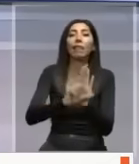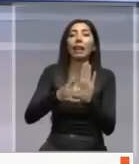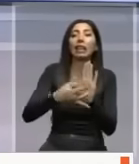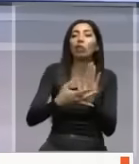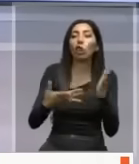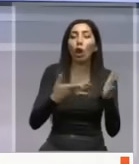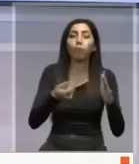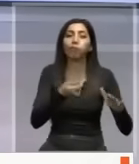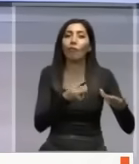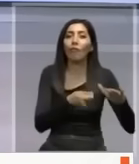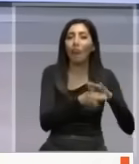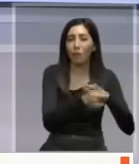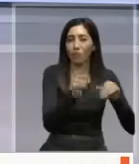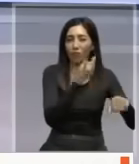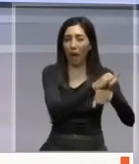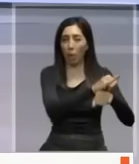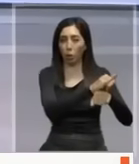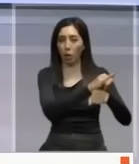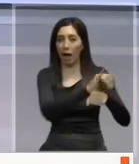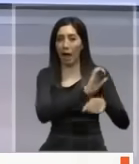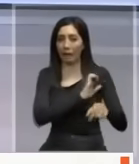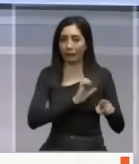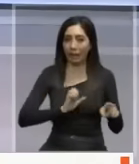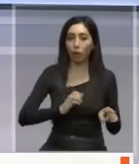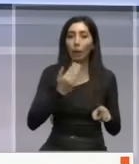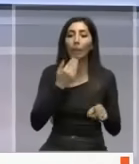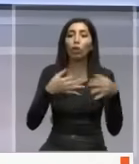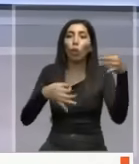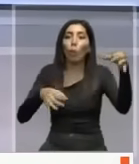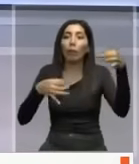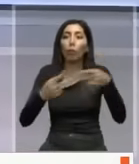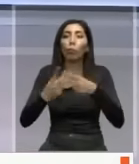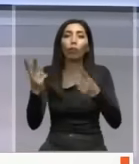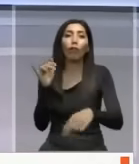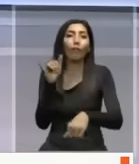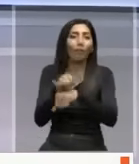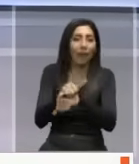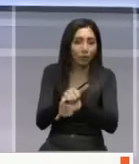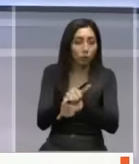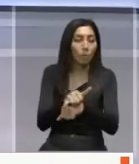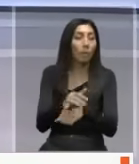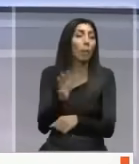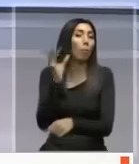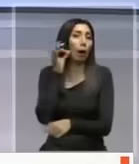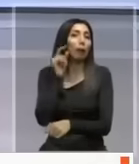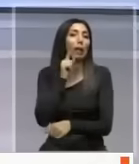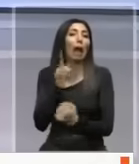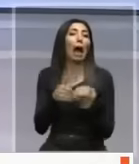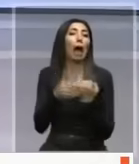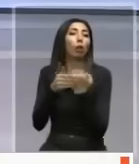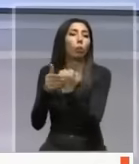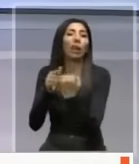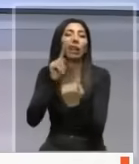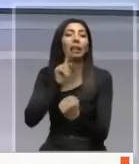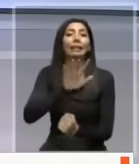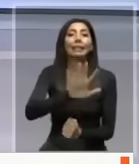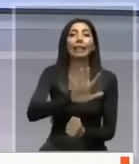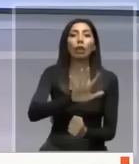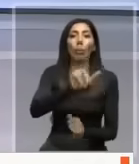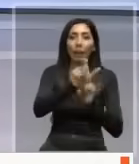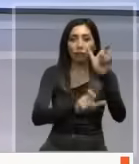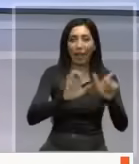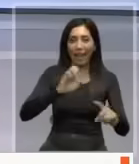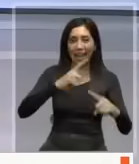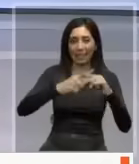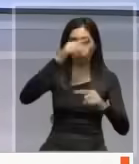fisco, falsificación de instrumento público. En ello, según la Fiscalía, Barriga contó con la activa colaboración de 5 exfuncionarios de su